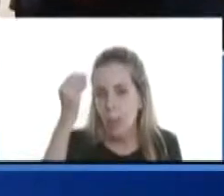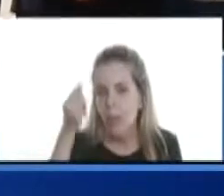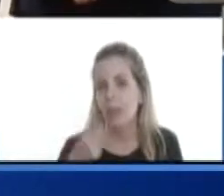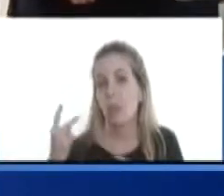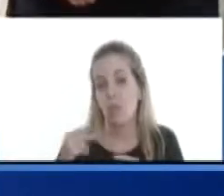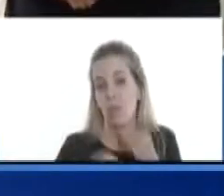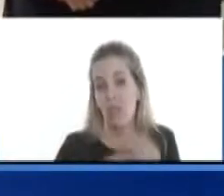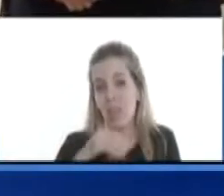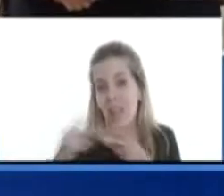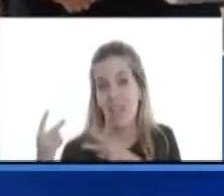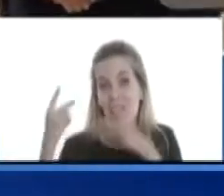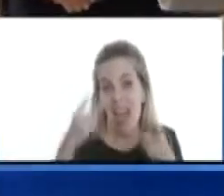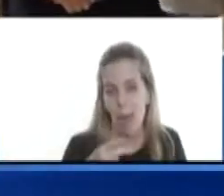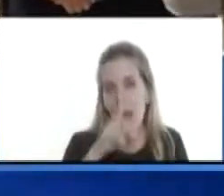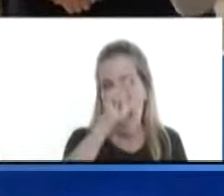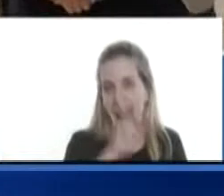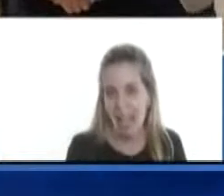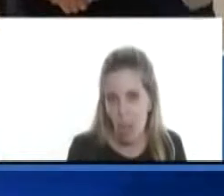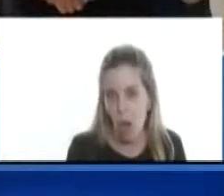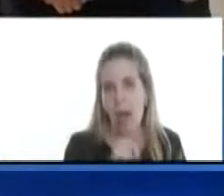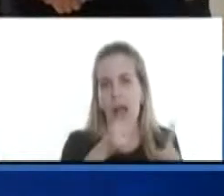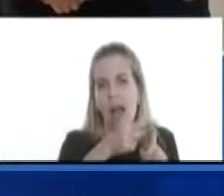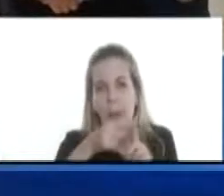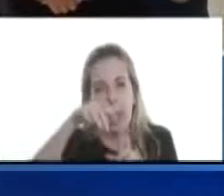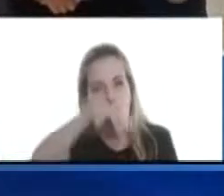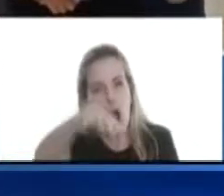viajes paramos allí en Mina Clavero, en Cura